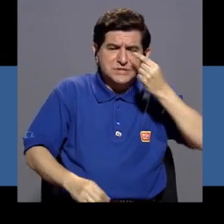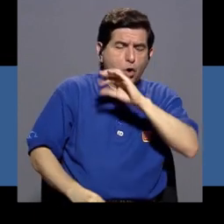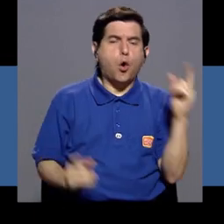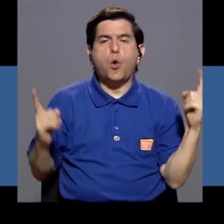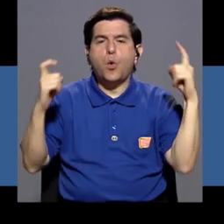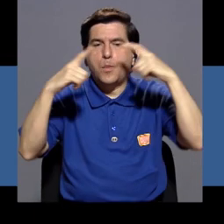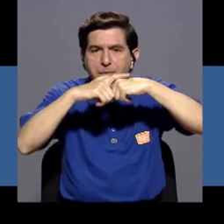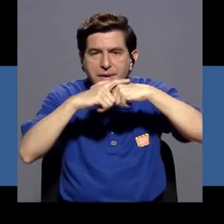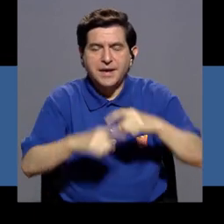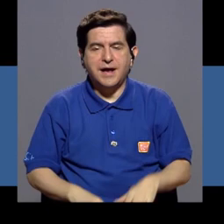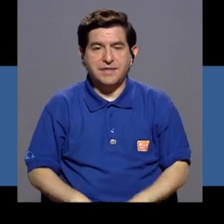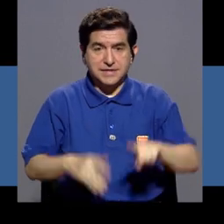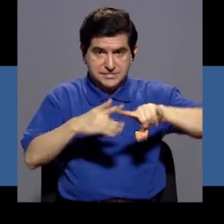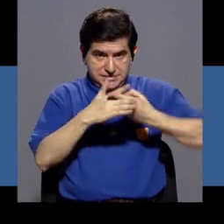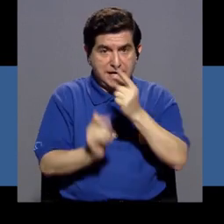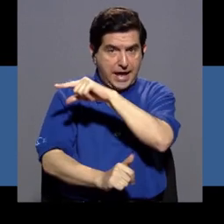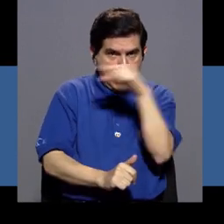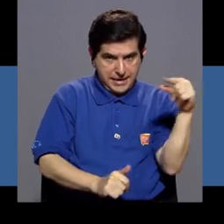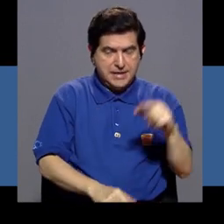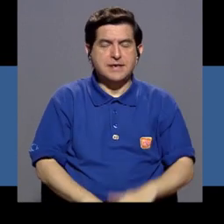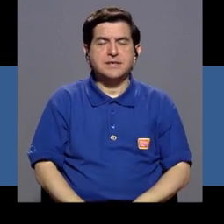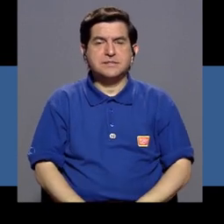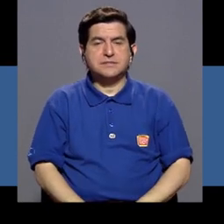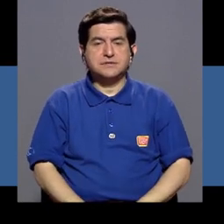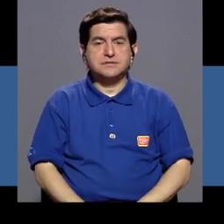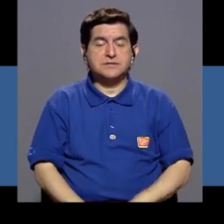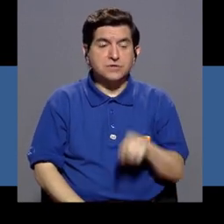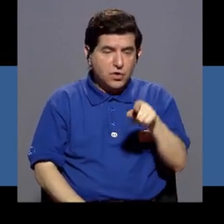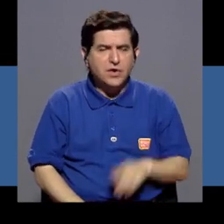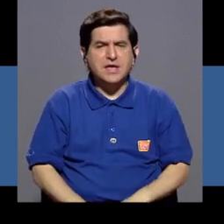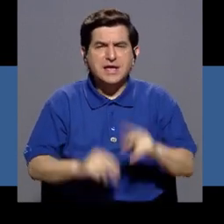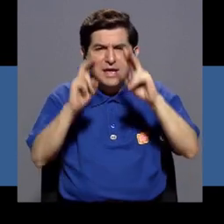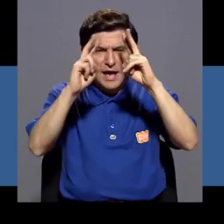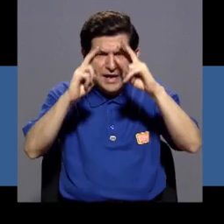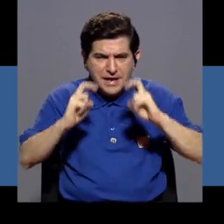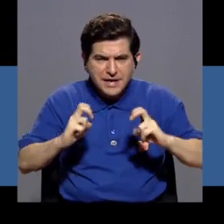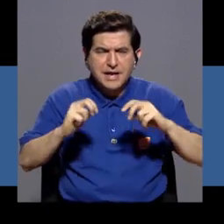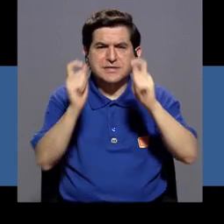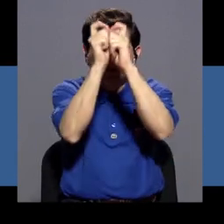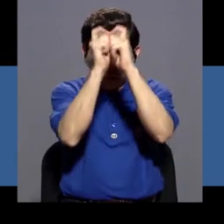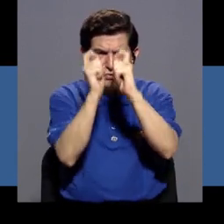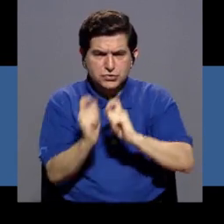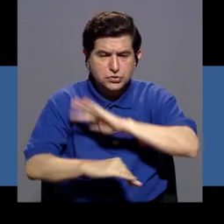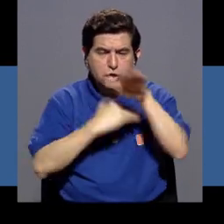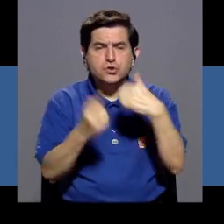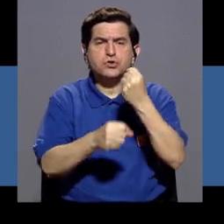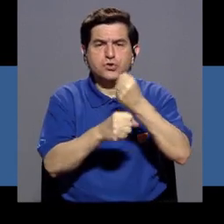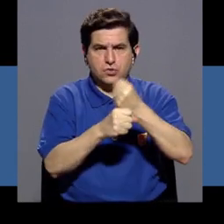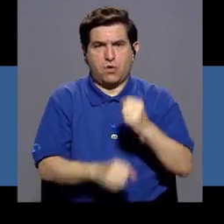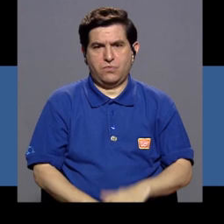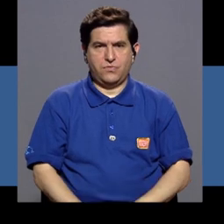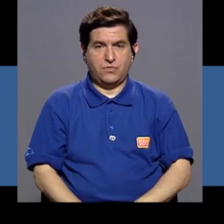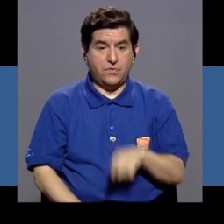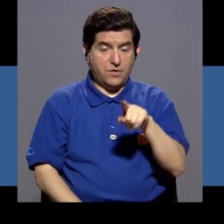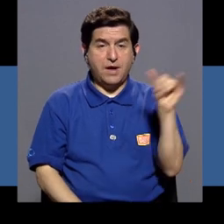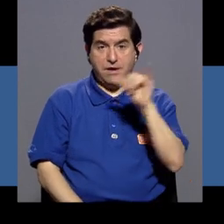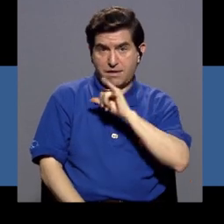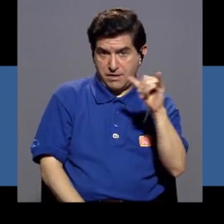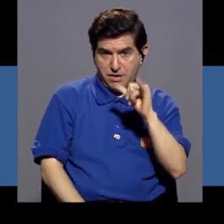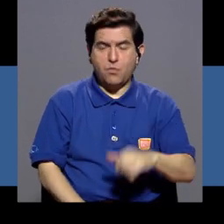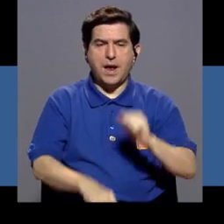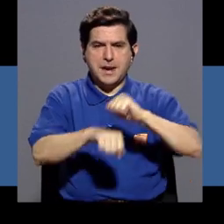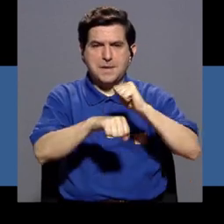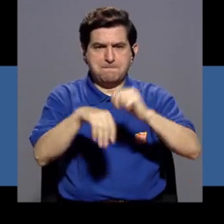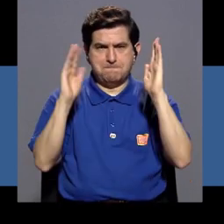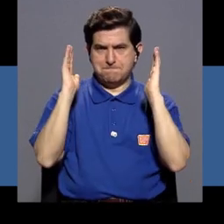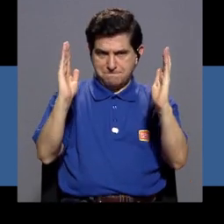y más complicadas incluso al principio de la semana. Y va partiendo todo, desglosa básicamente, hace un desglose de todas sus labores. Y esa